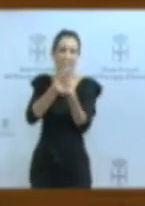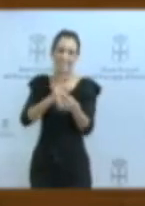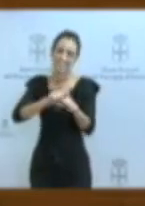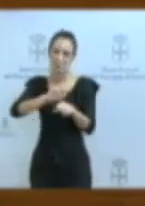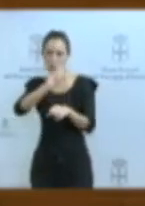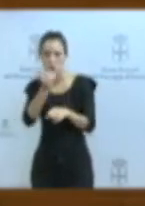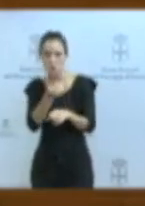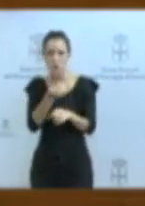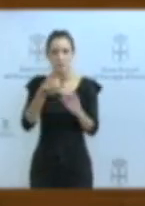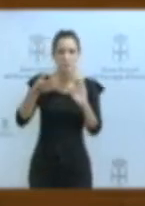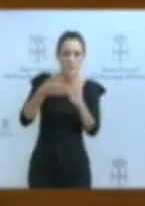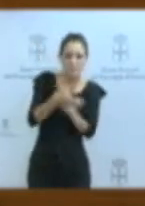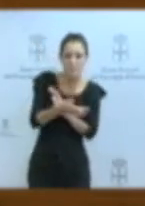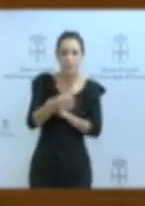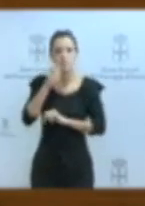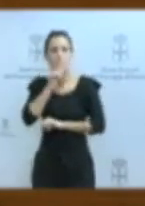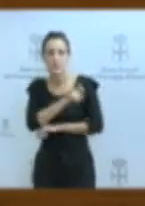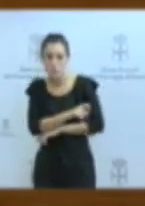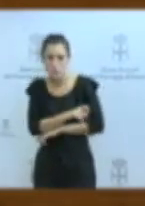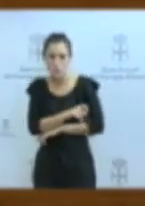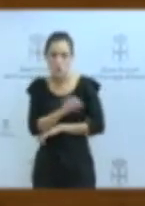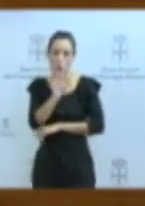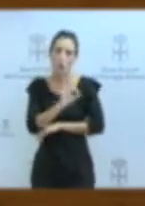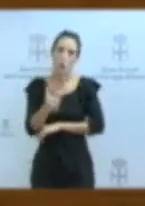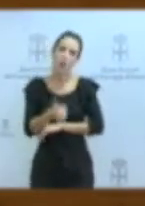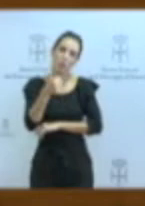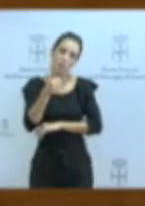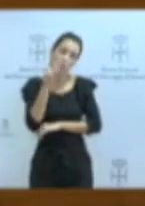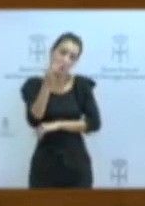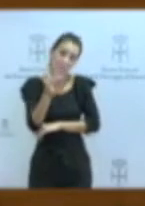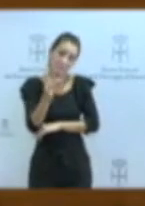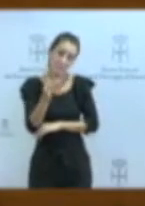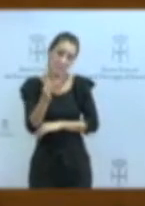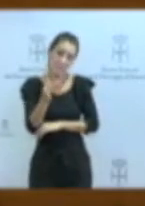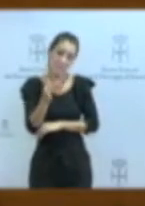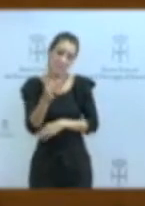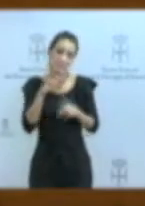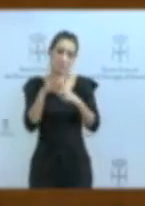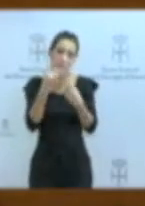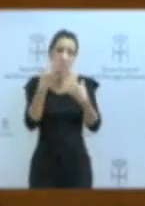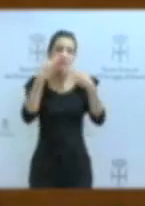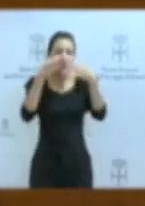desde luego, apartados de la realidad que es la que es y que permite a las